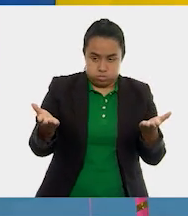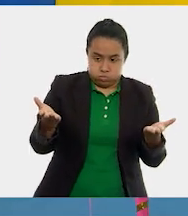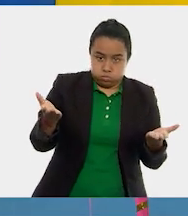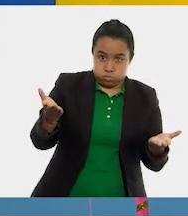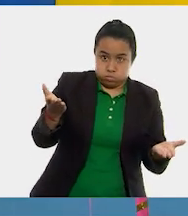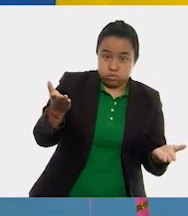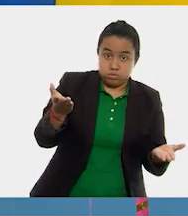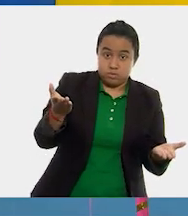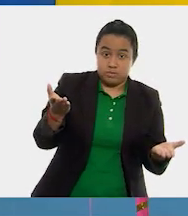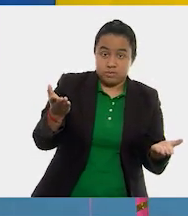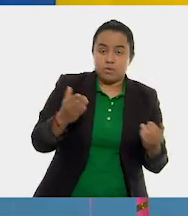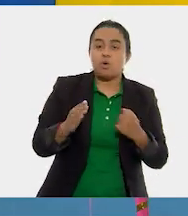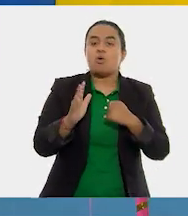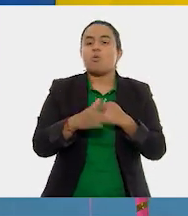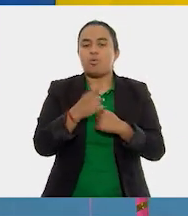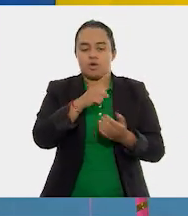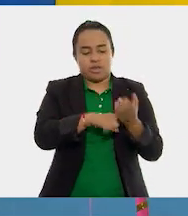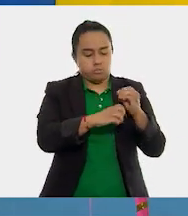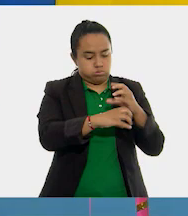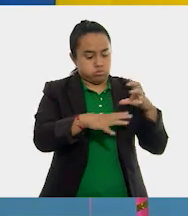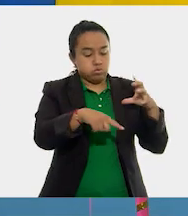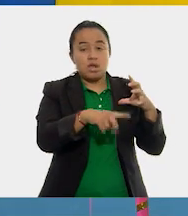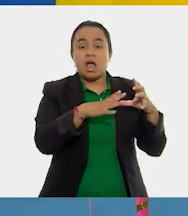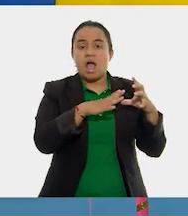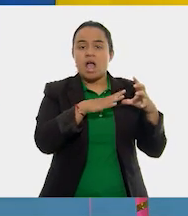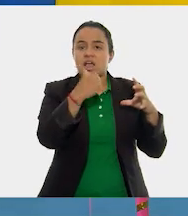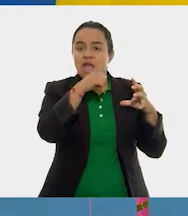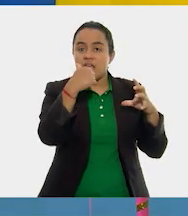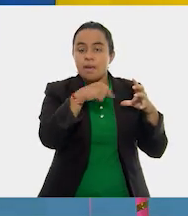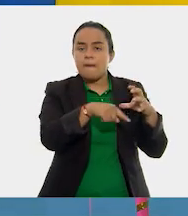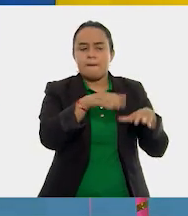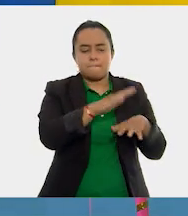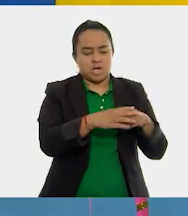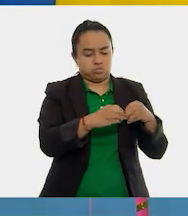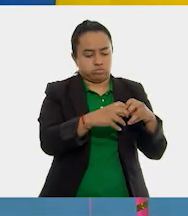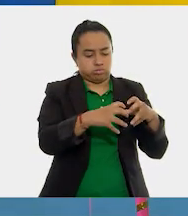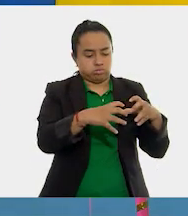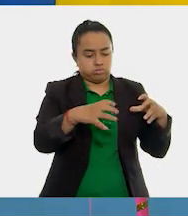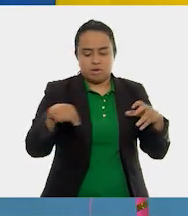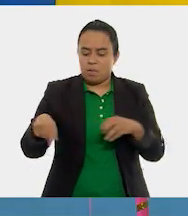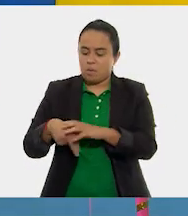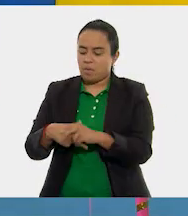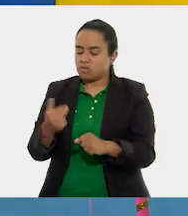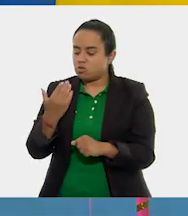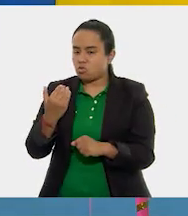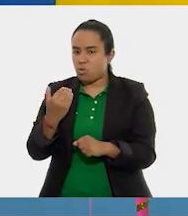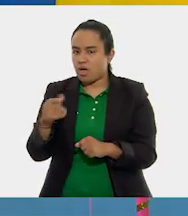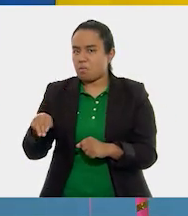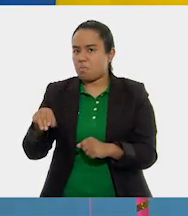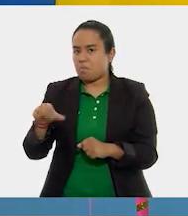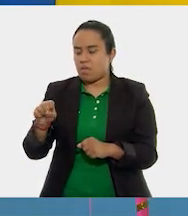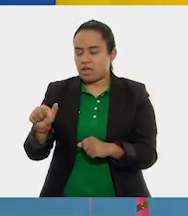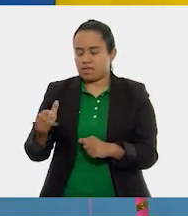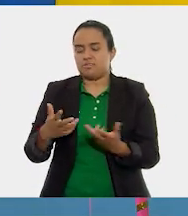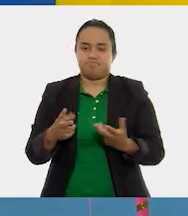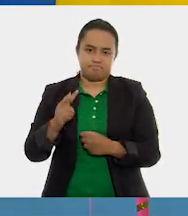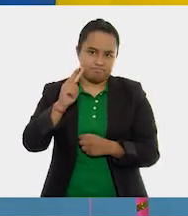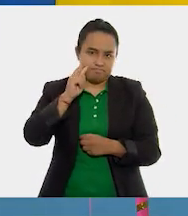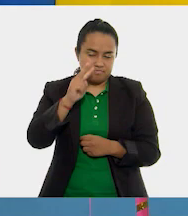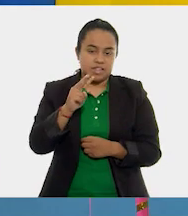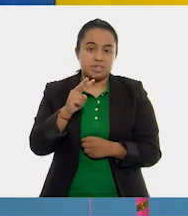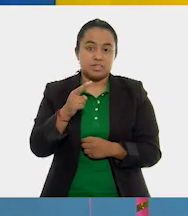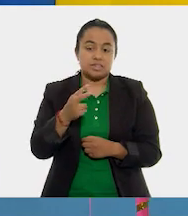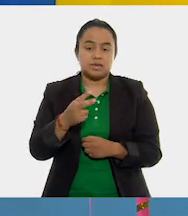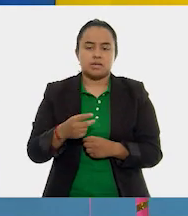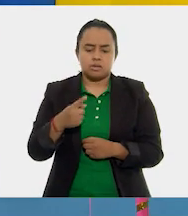de su lado, porque al estar lleno de aire tiene mayor masa que el vacío. De esta forma podemos hacerlo evidente. Y